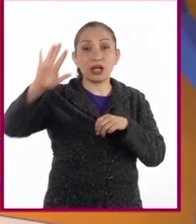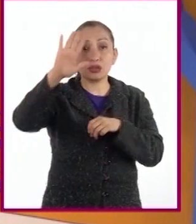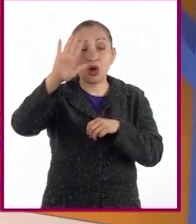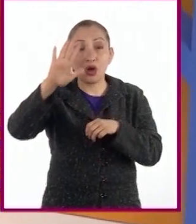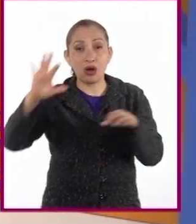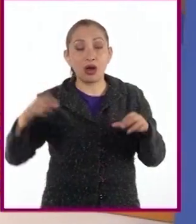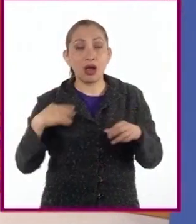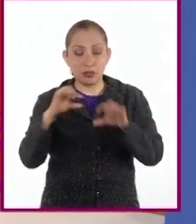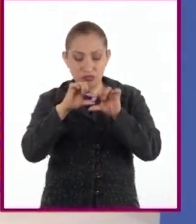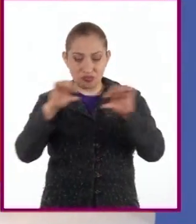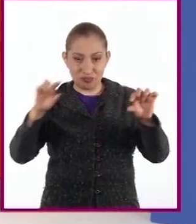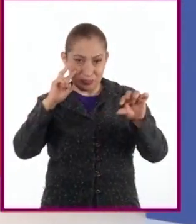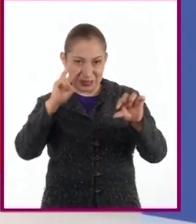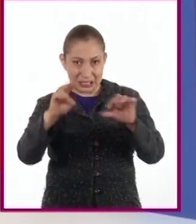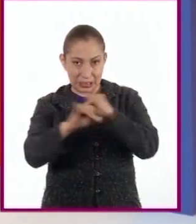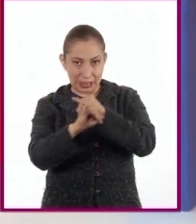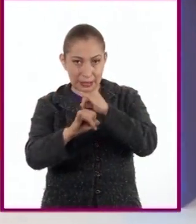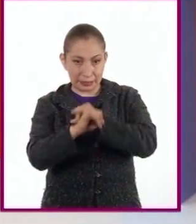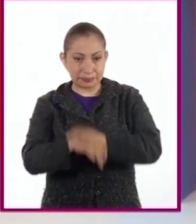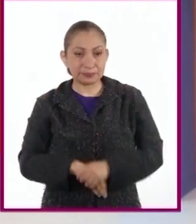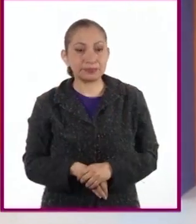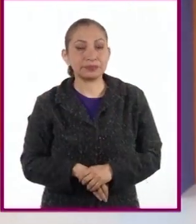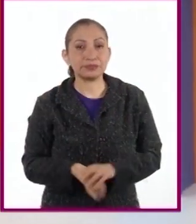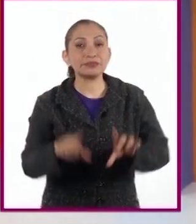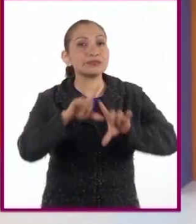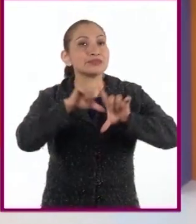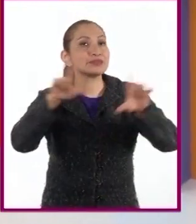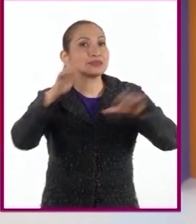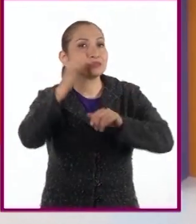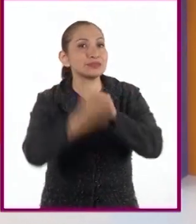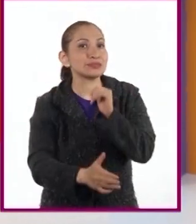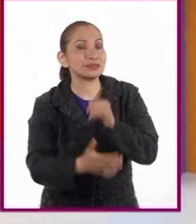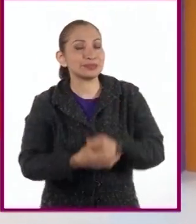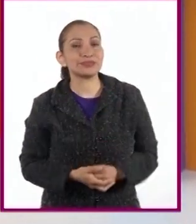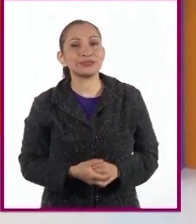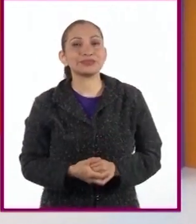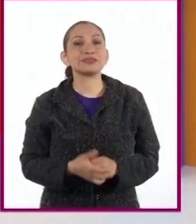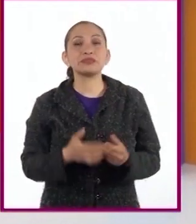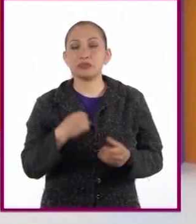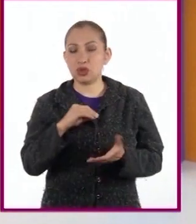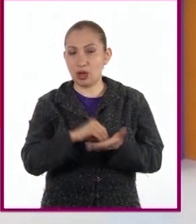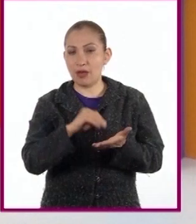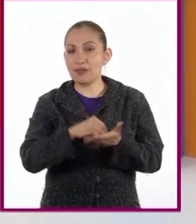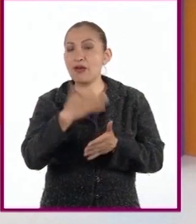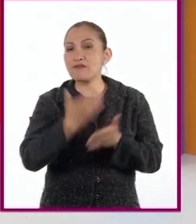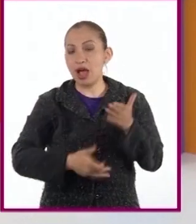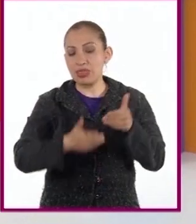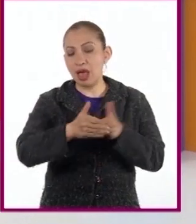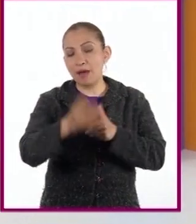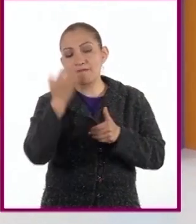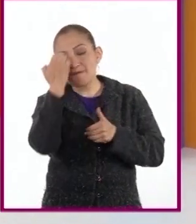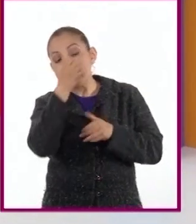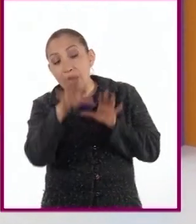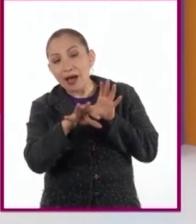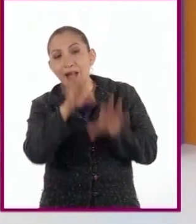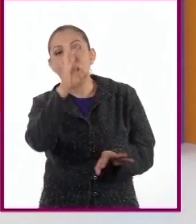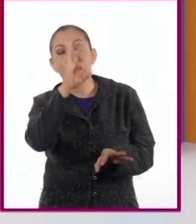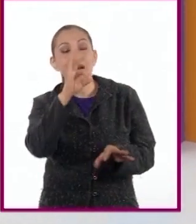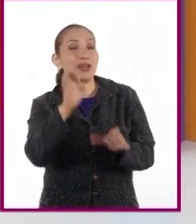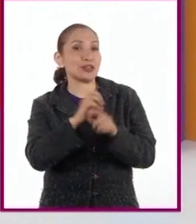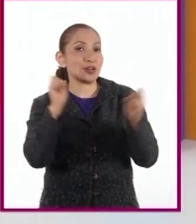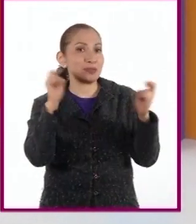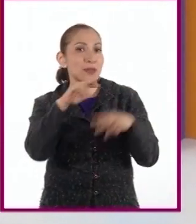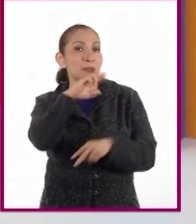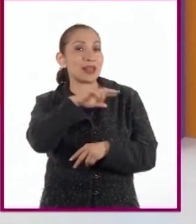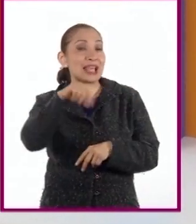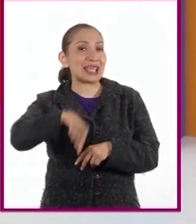La liga aparece en pantalla. Listo, terminamos, pero aún nos queda mucho por explorar y descubrir. Así que nos